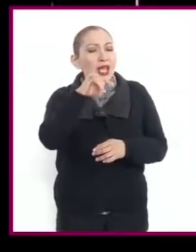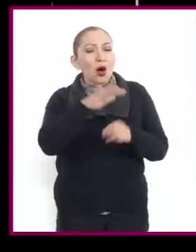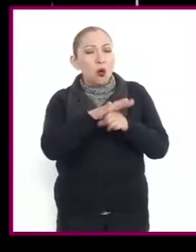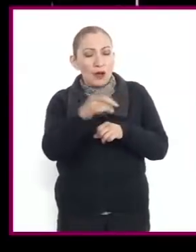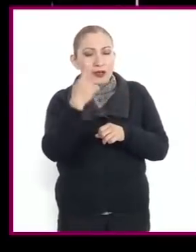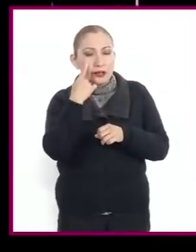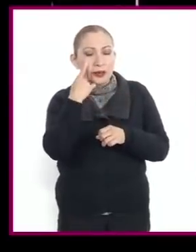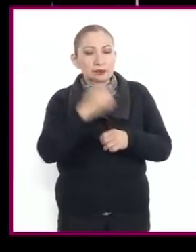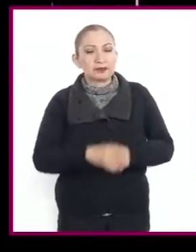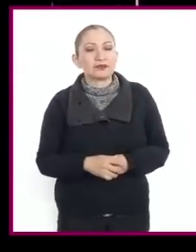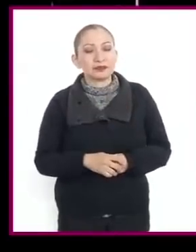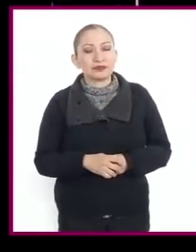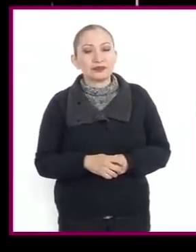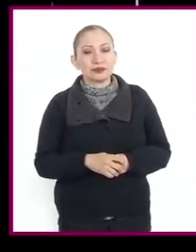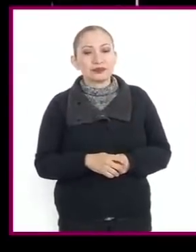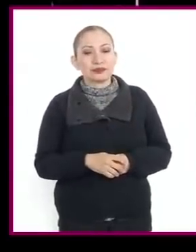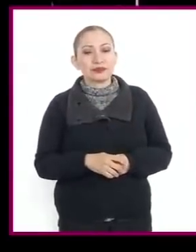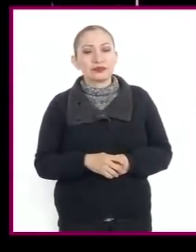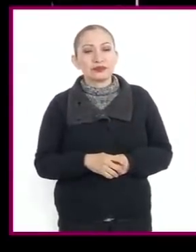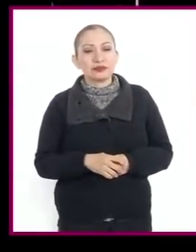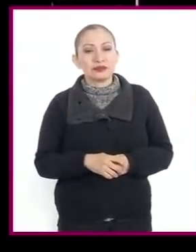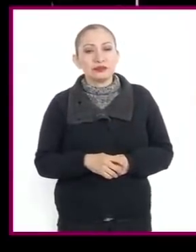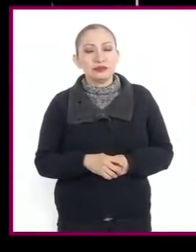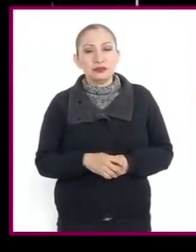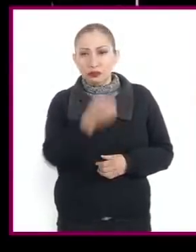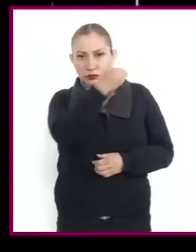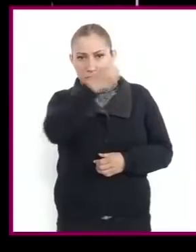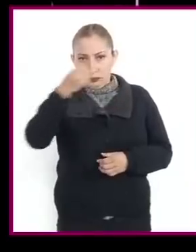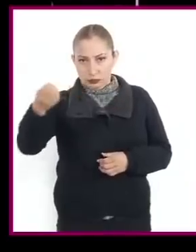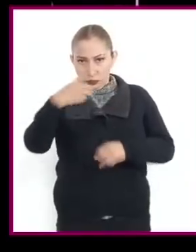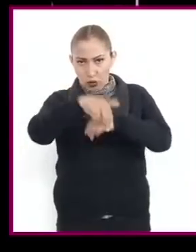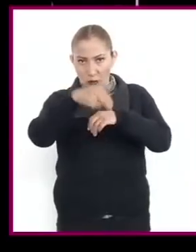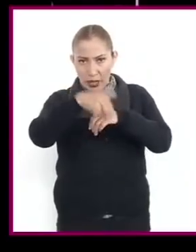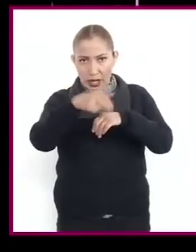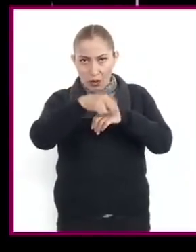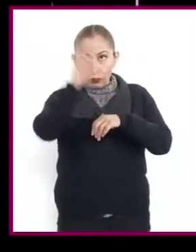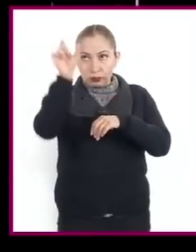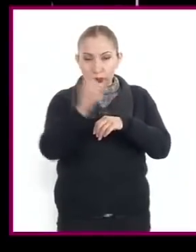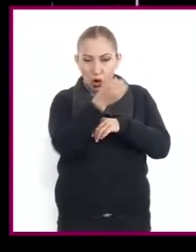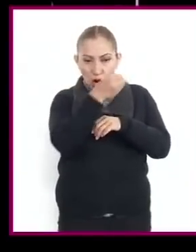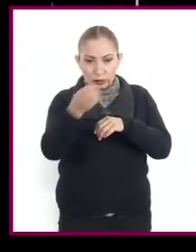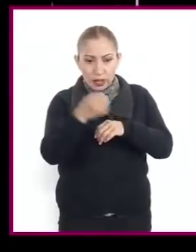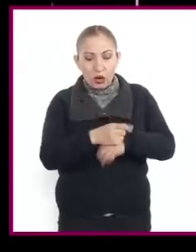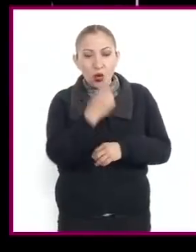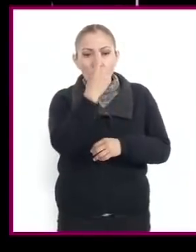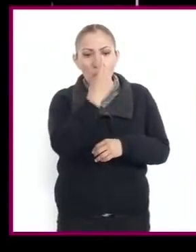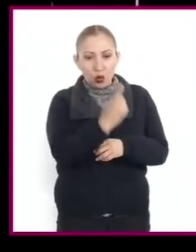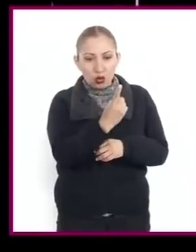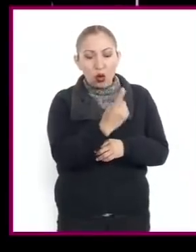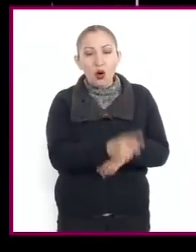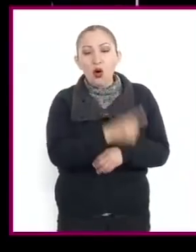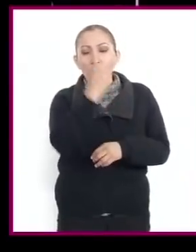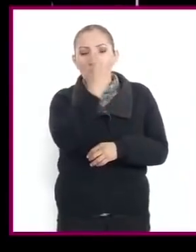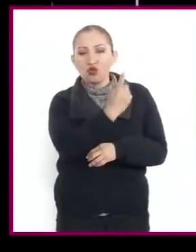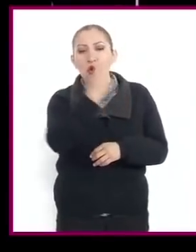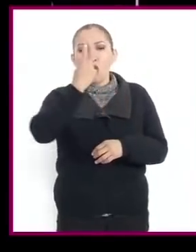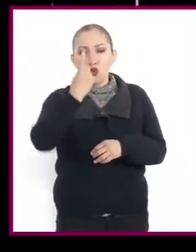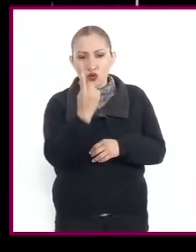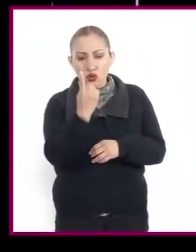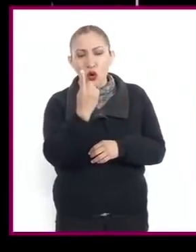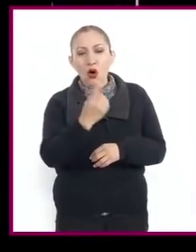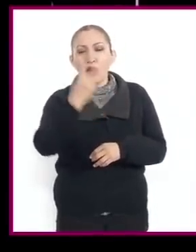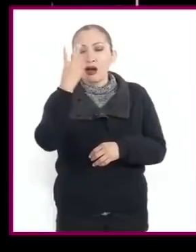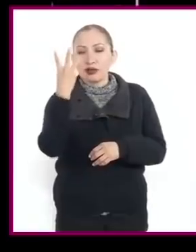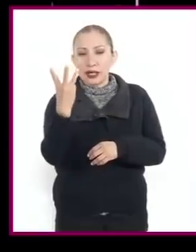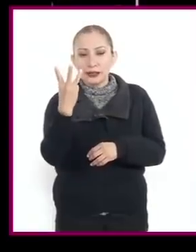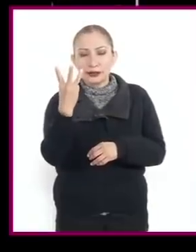conjunto de datos? Bueno, calculémosla. Vamos a ordenar este conjunto de datos. Tenemos un 1, luego otro 1,